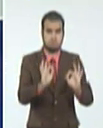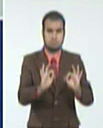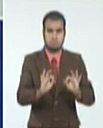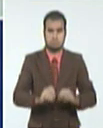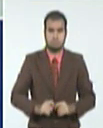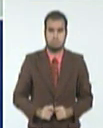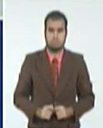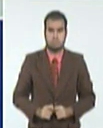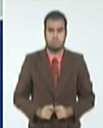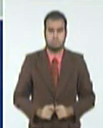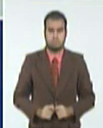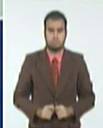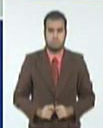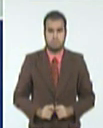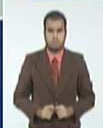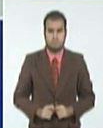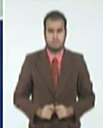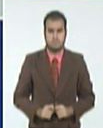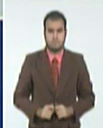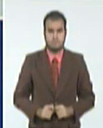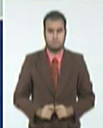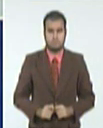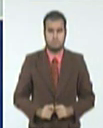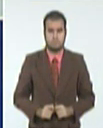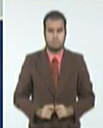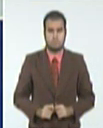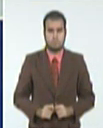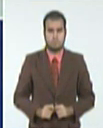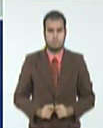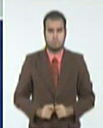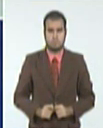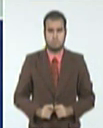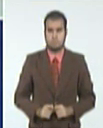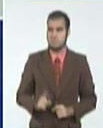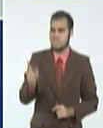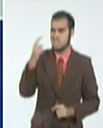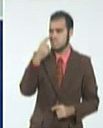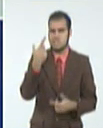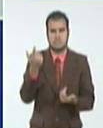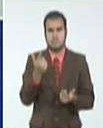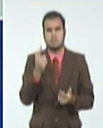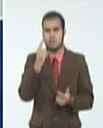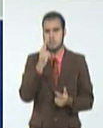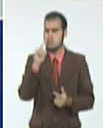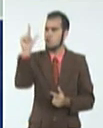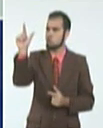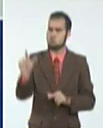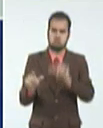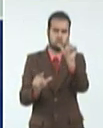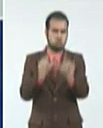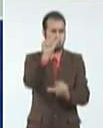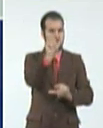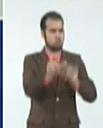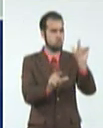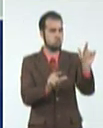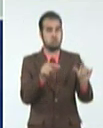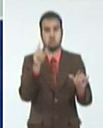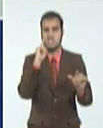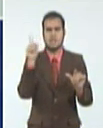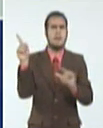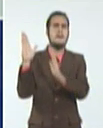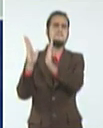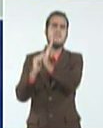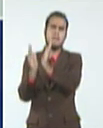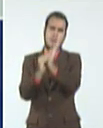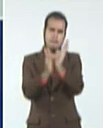el gráfico que ilustra la barra del mes de julio muy elevada